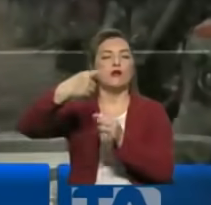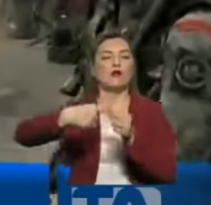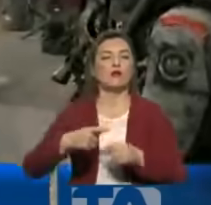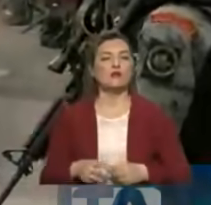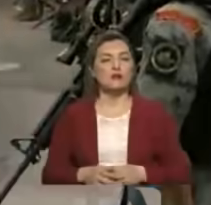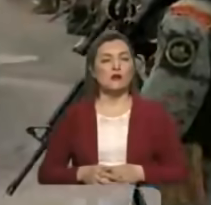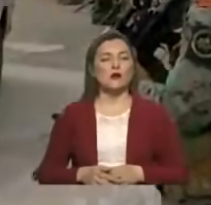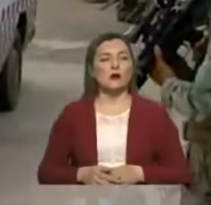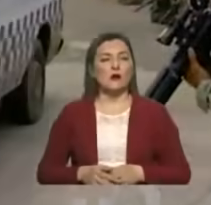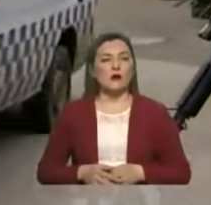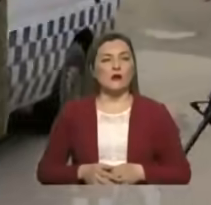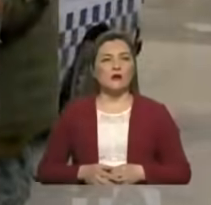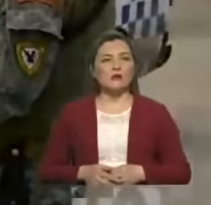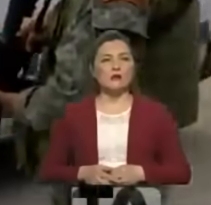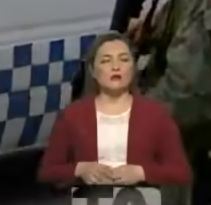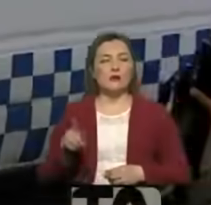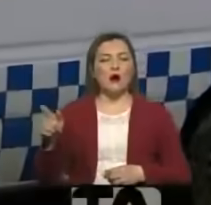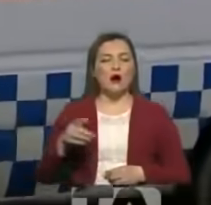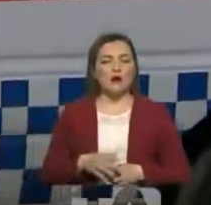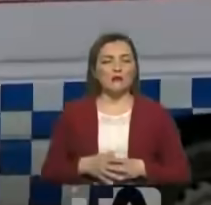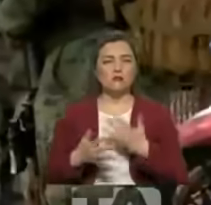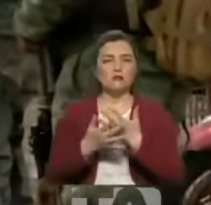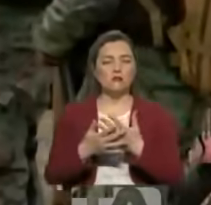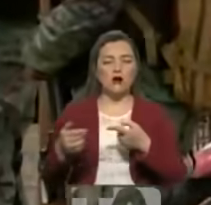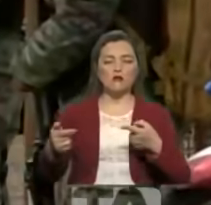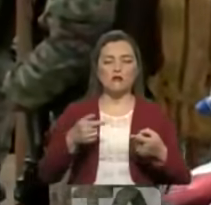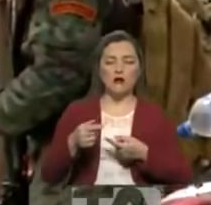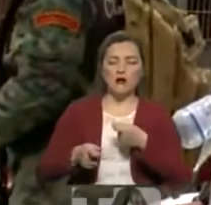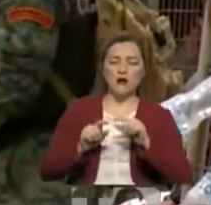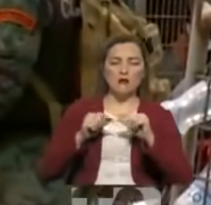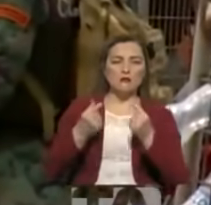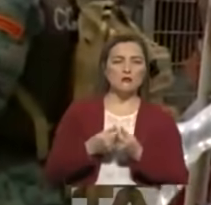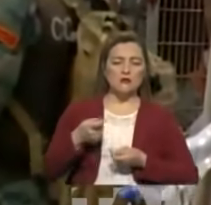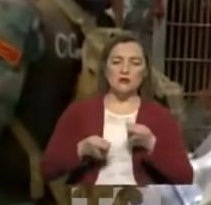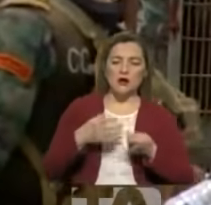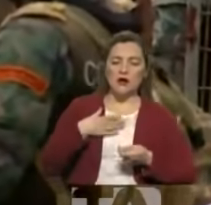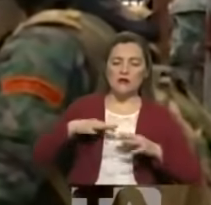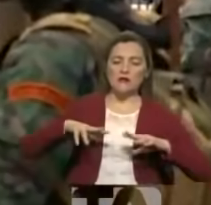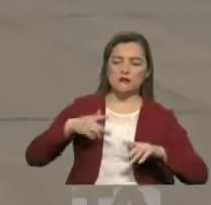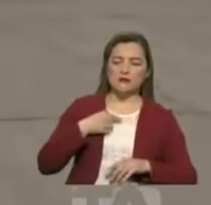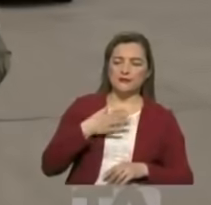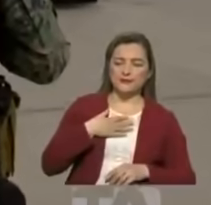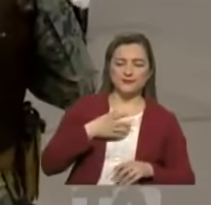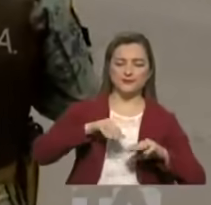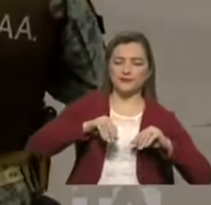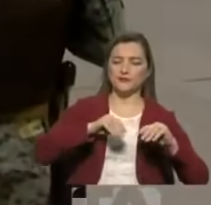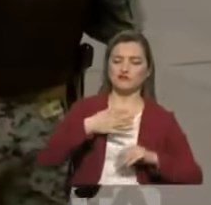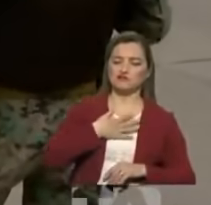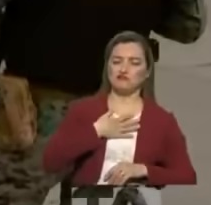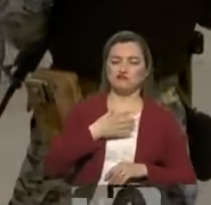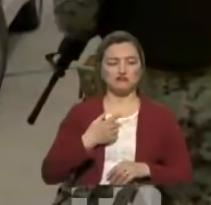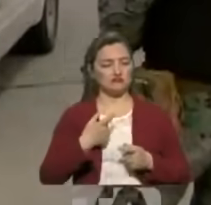Quito. Se trataría, dijo, de un nuevo episodio de la ya conocida pugna entre bandas delictivas bien identificadas, que una vez